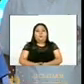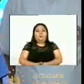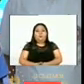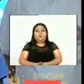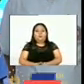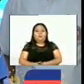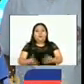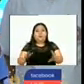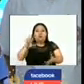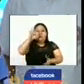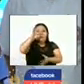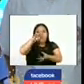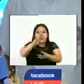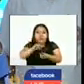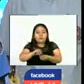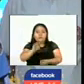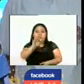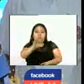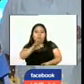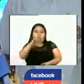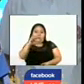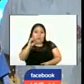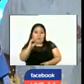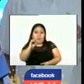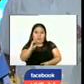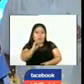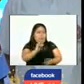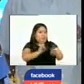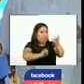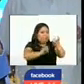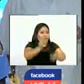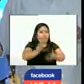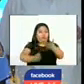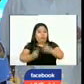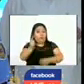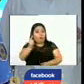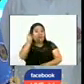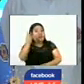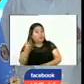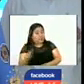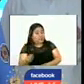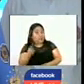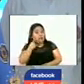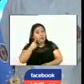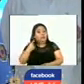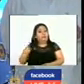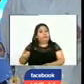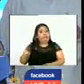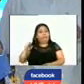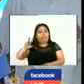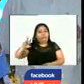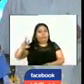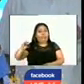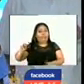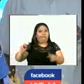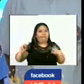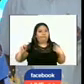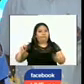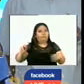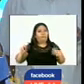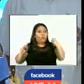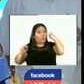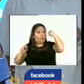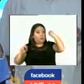El total hemos atendido 30 incendios en las últimas 24 horas. Este es un número importante que quiero destacar.